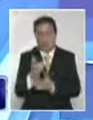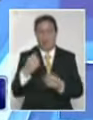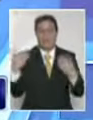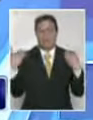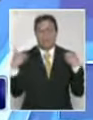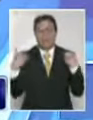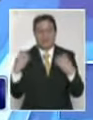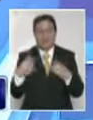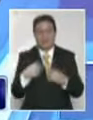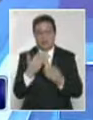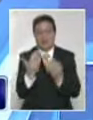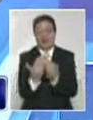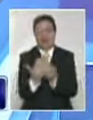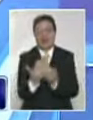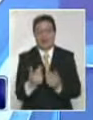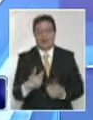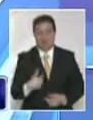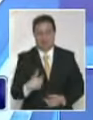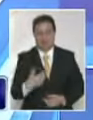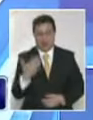hice en el Mercurio como estudiante en práctica.